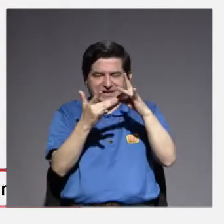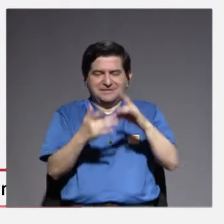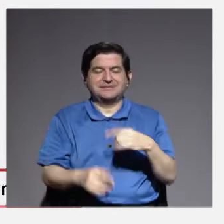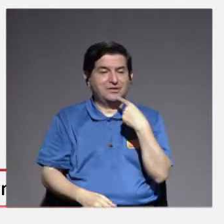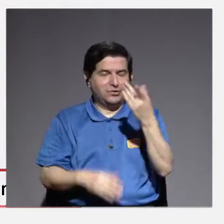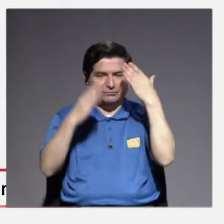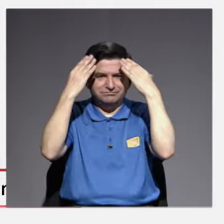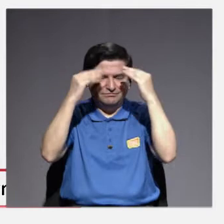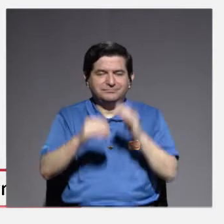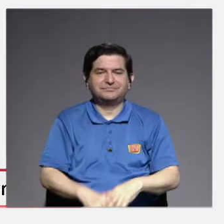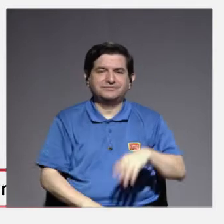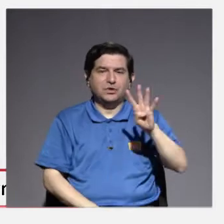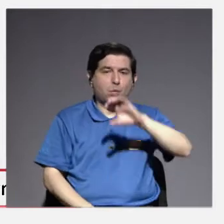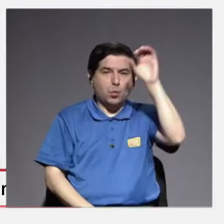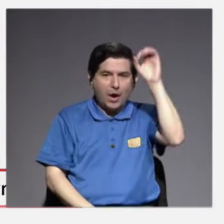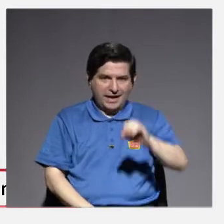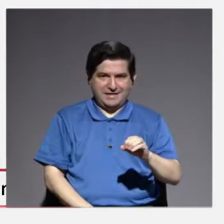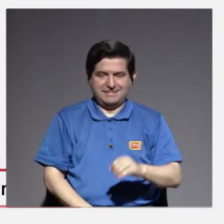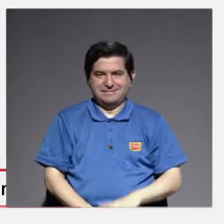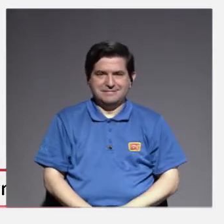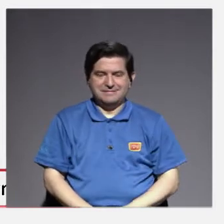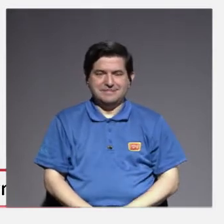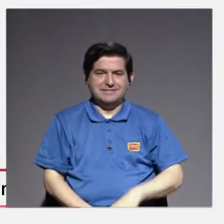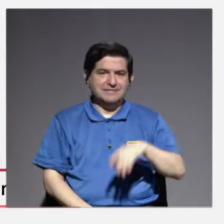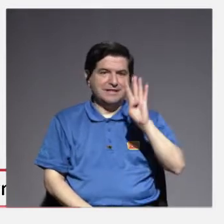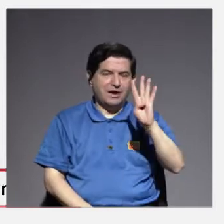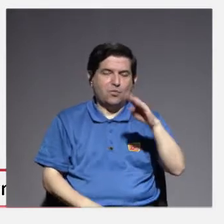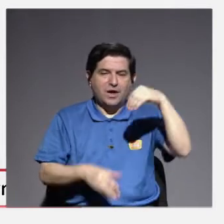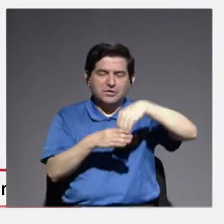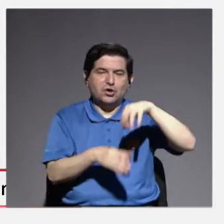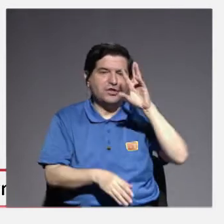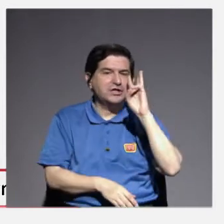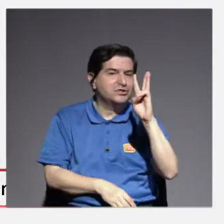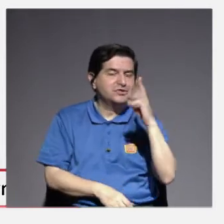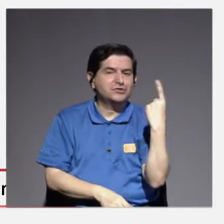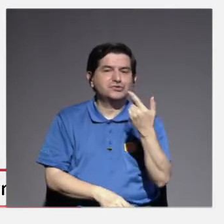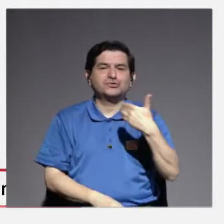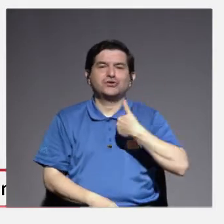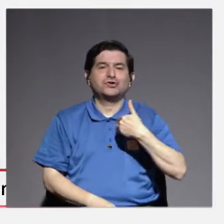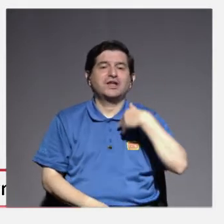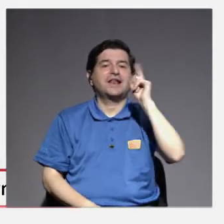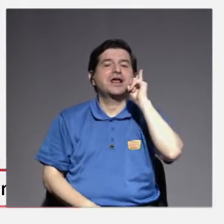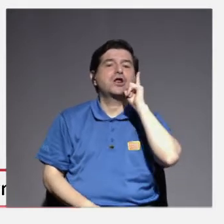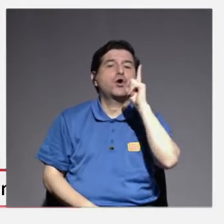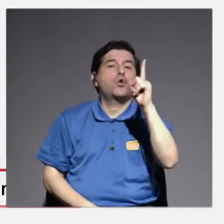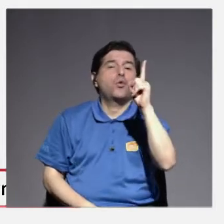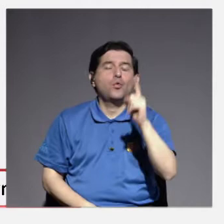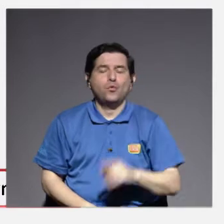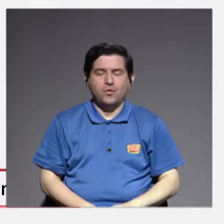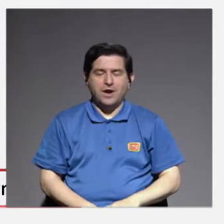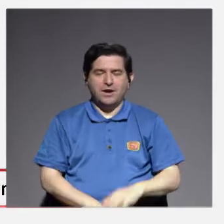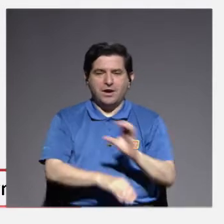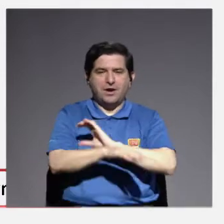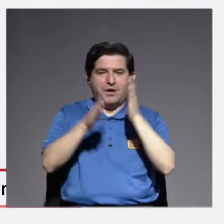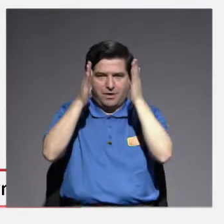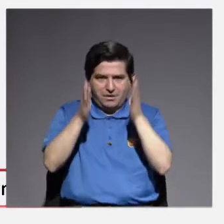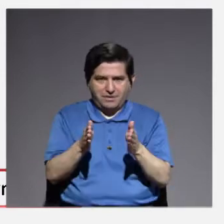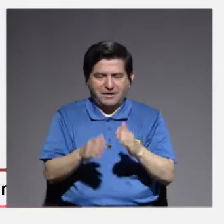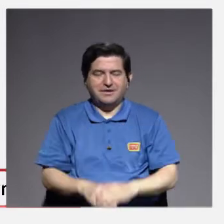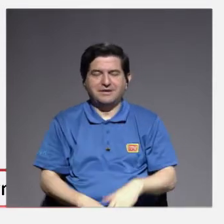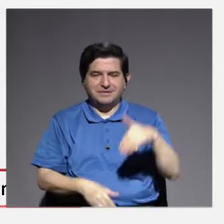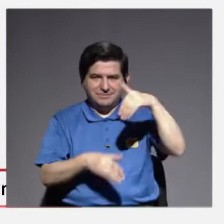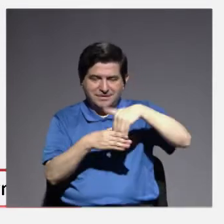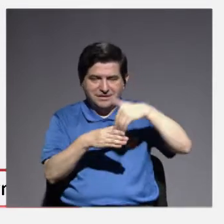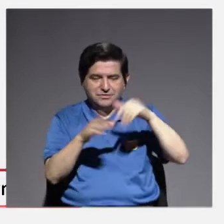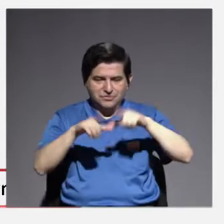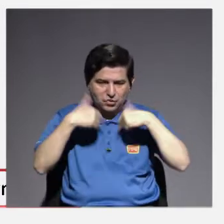informe, y 40%, 4 de cada 6, solo tiene un informático dentro de la planilla. Y esto afecta,